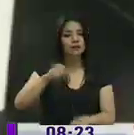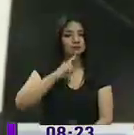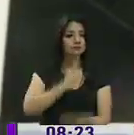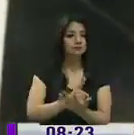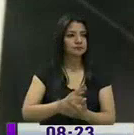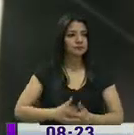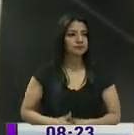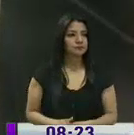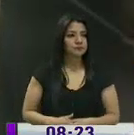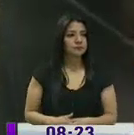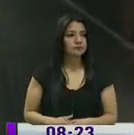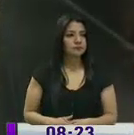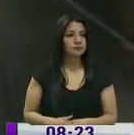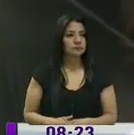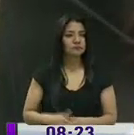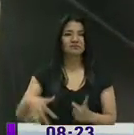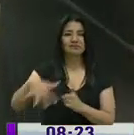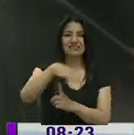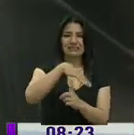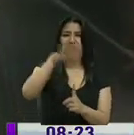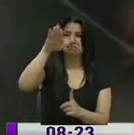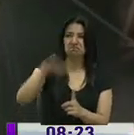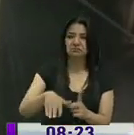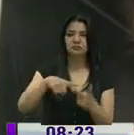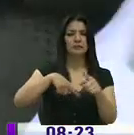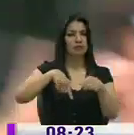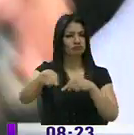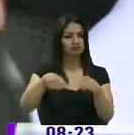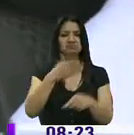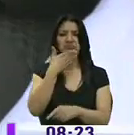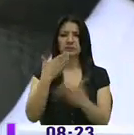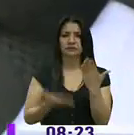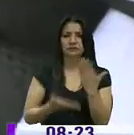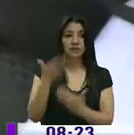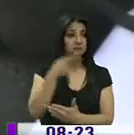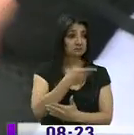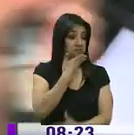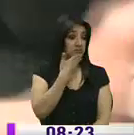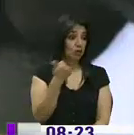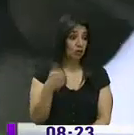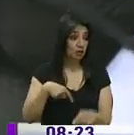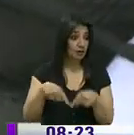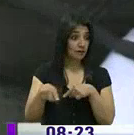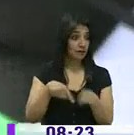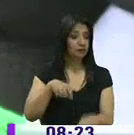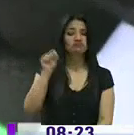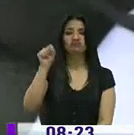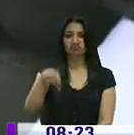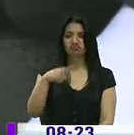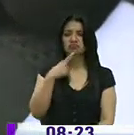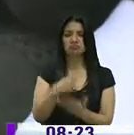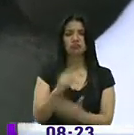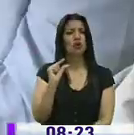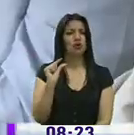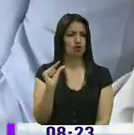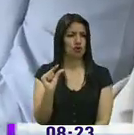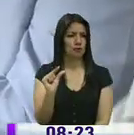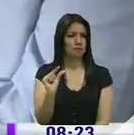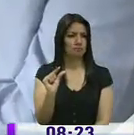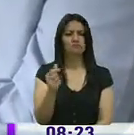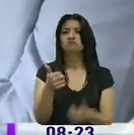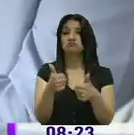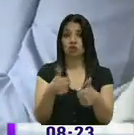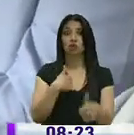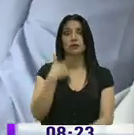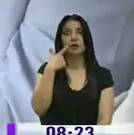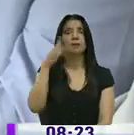se ha evitado la contaminación se puede circular mejor le parece que está mejor el tráfico muy excelente veo